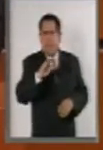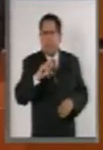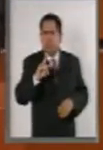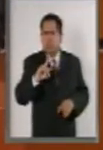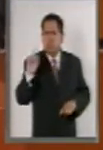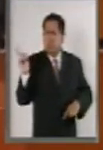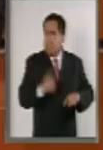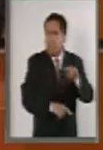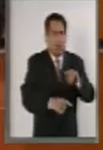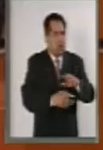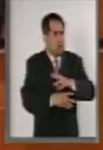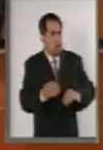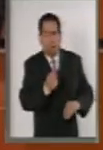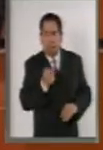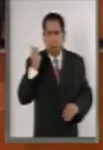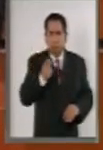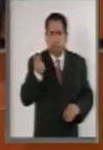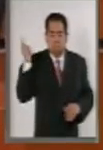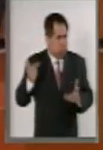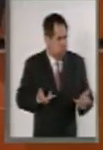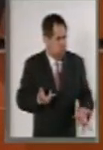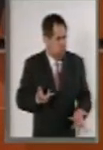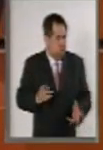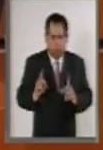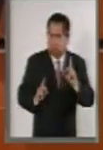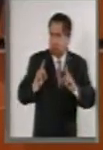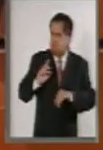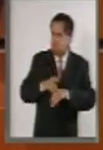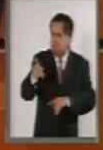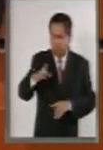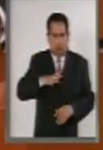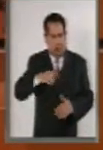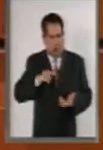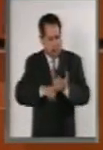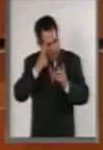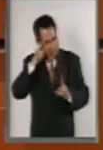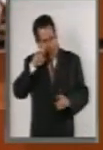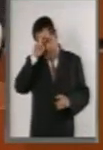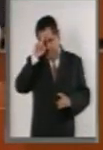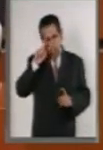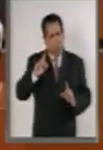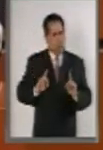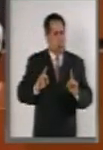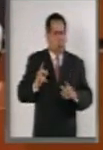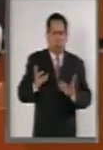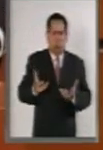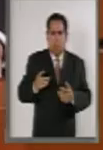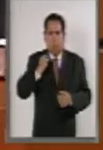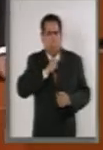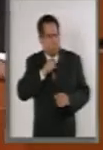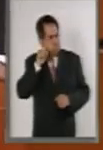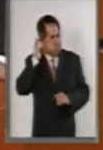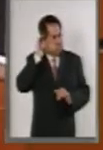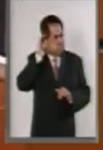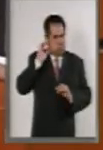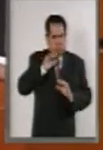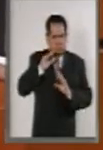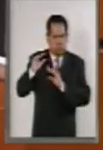fue destituido, sí existen, hay diversos rumores al